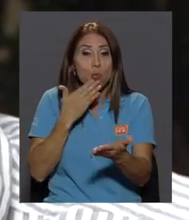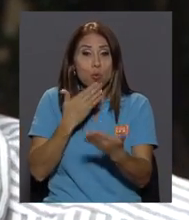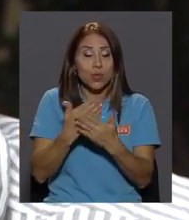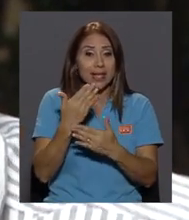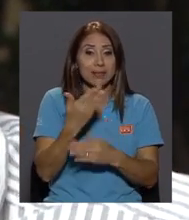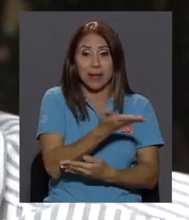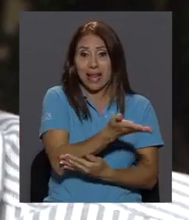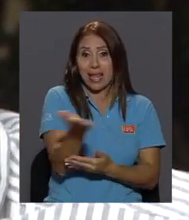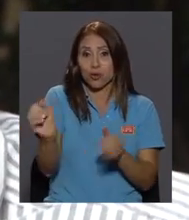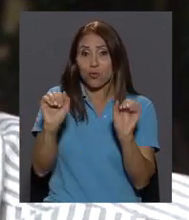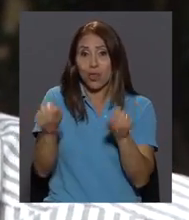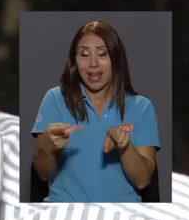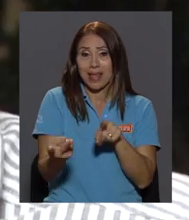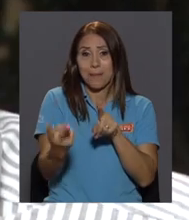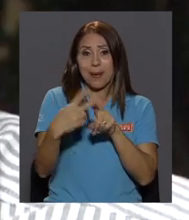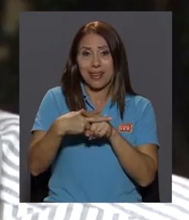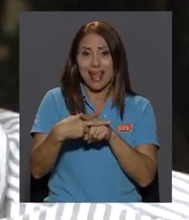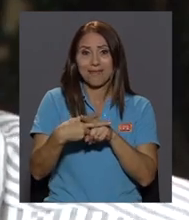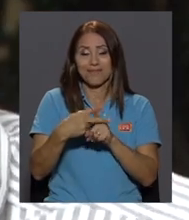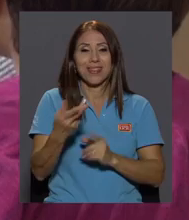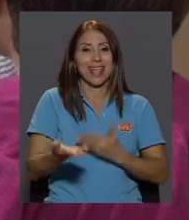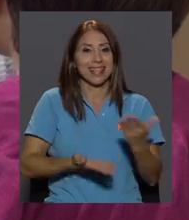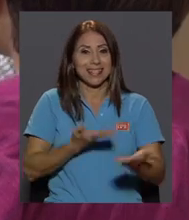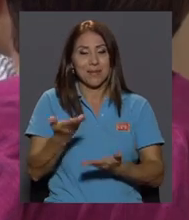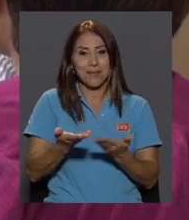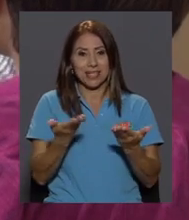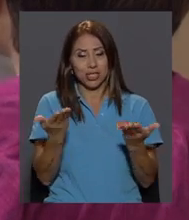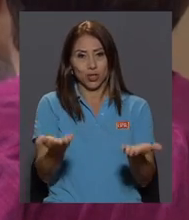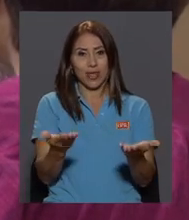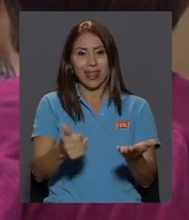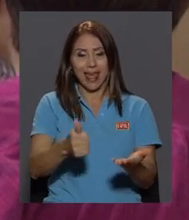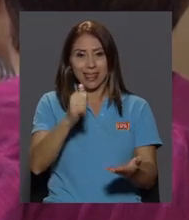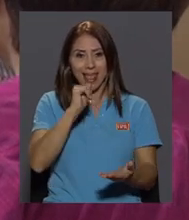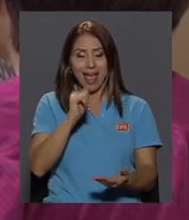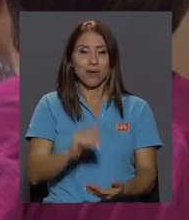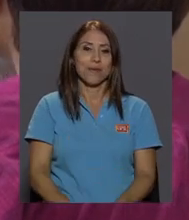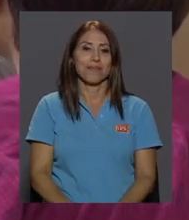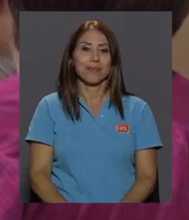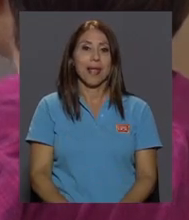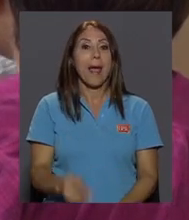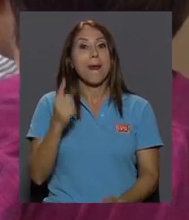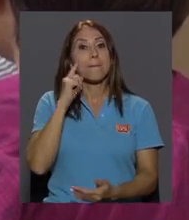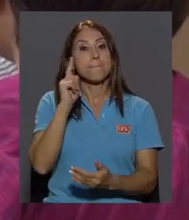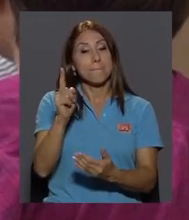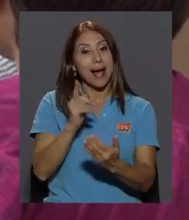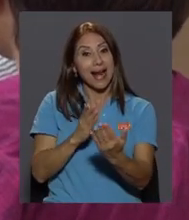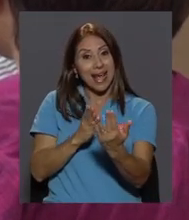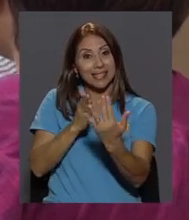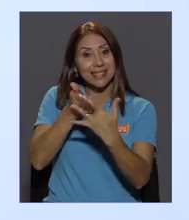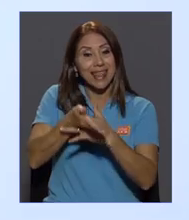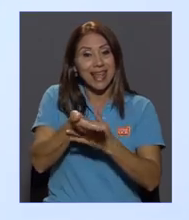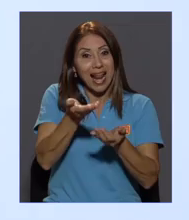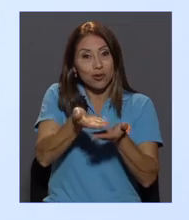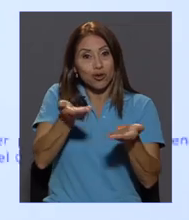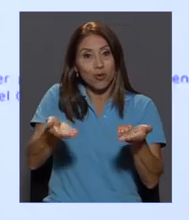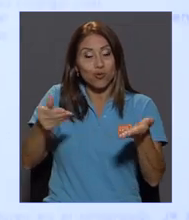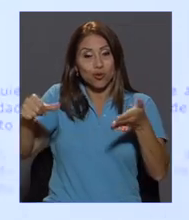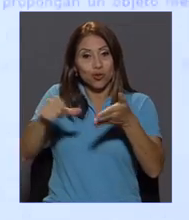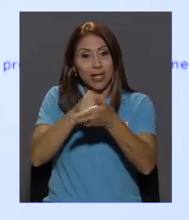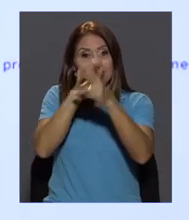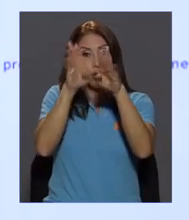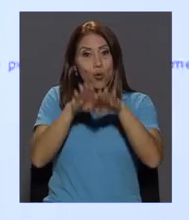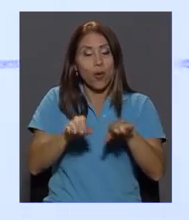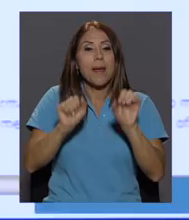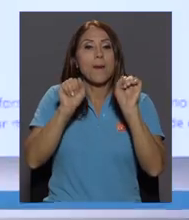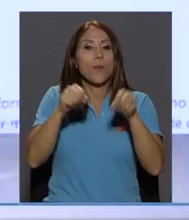que ellos pudieran implementar en el servicio que dan. Para acceder a los recursos que le brinda este sitio